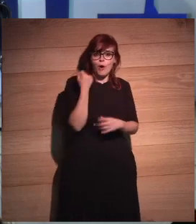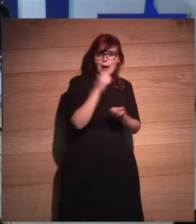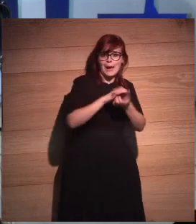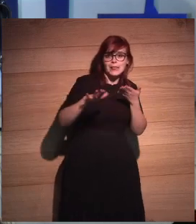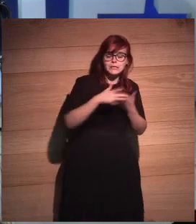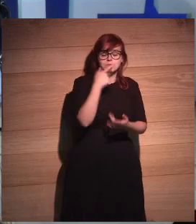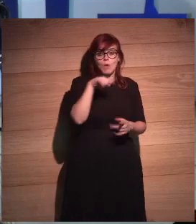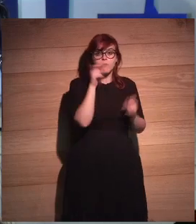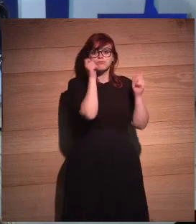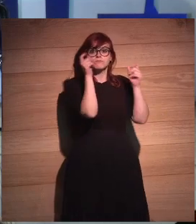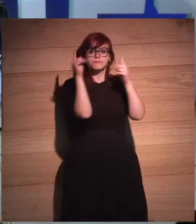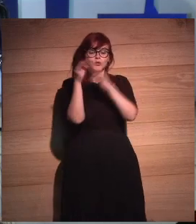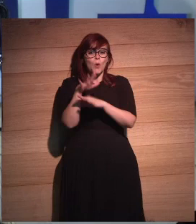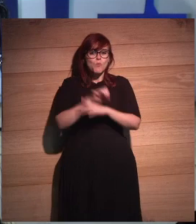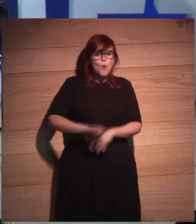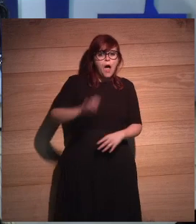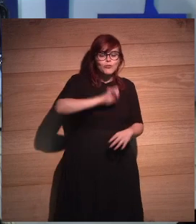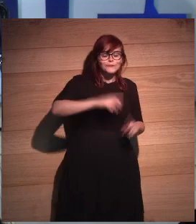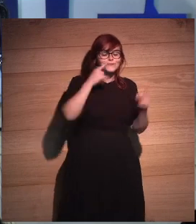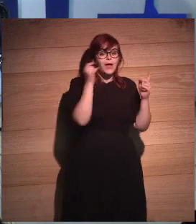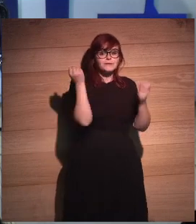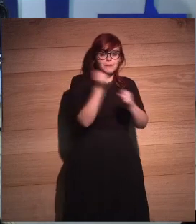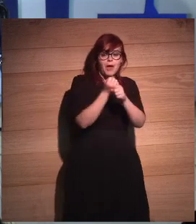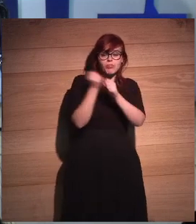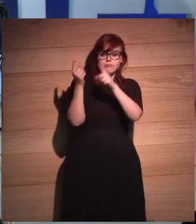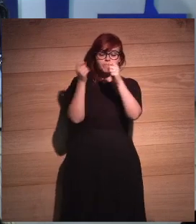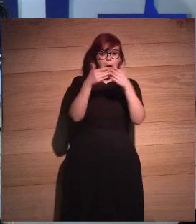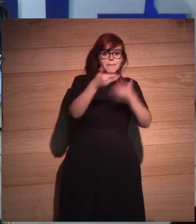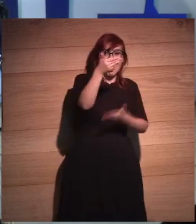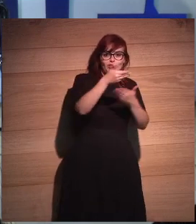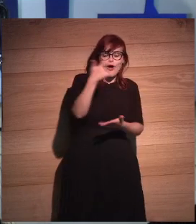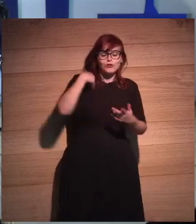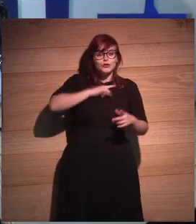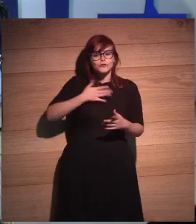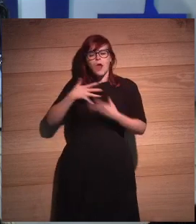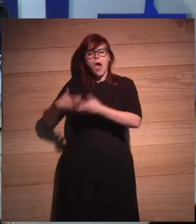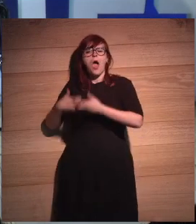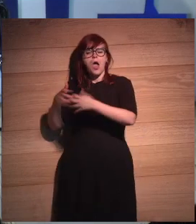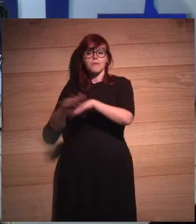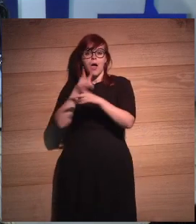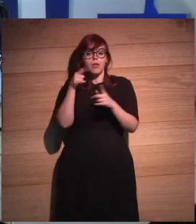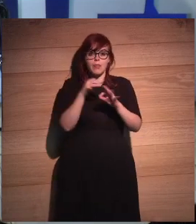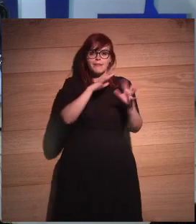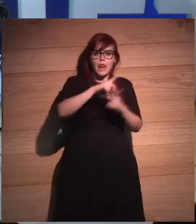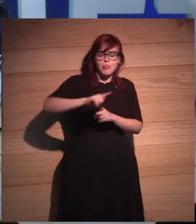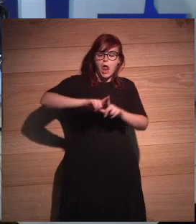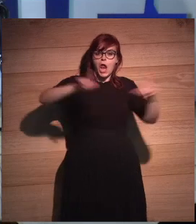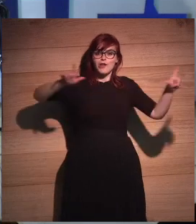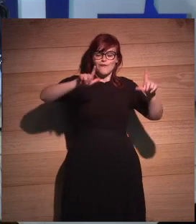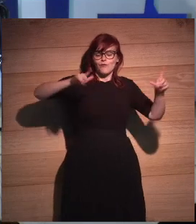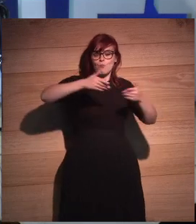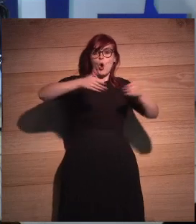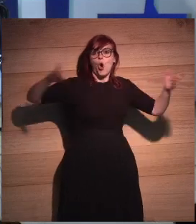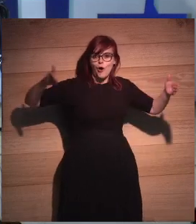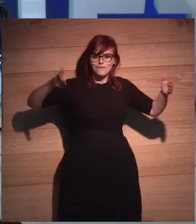ver los problemas con los que nosotros llevamos trabajando varios años en la portada de los periódicos, abriendo los telediarios, cosas que